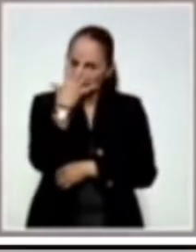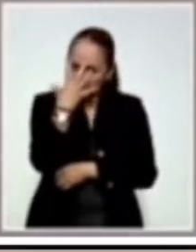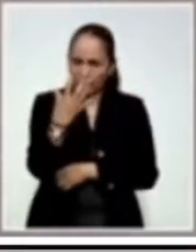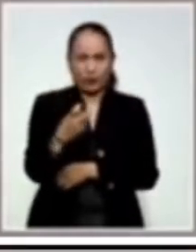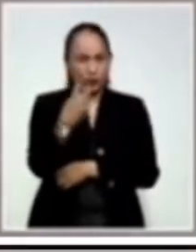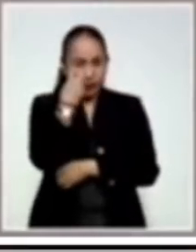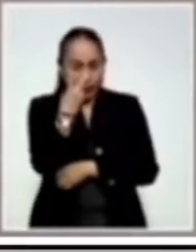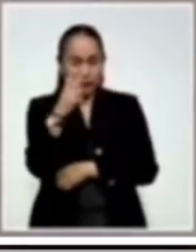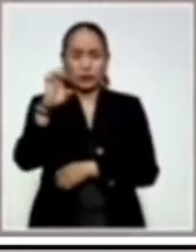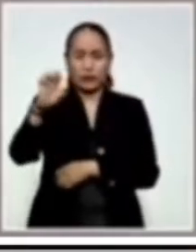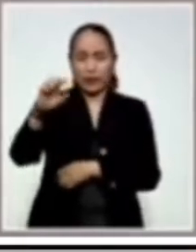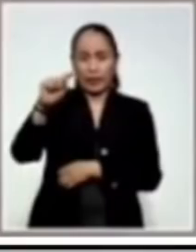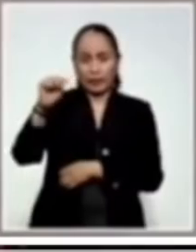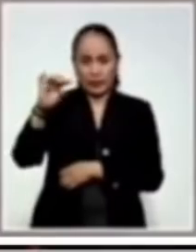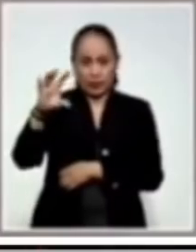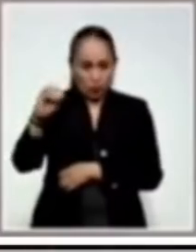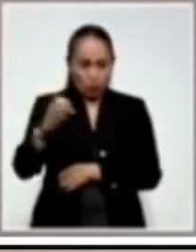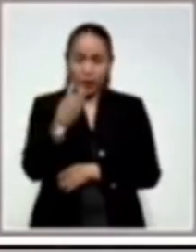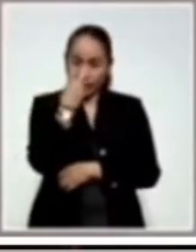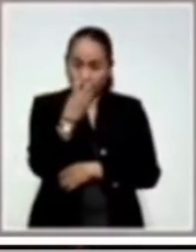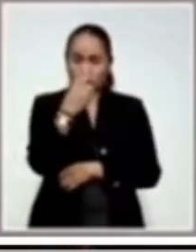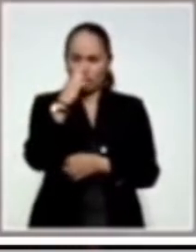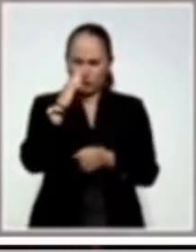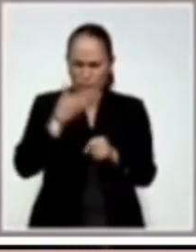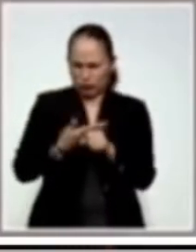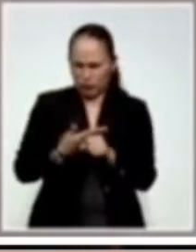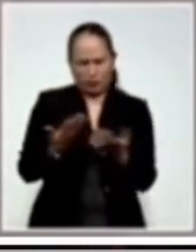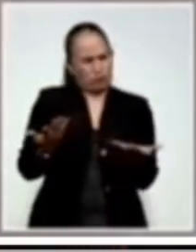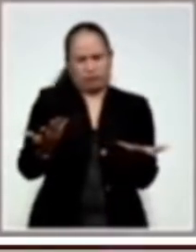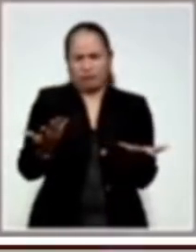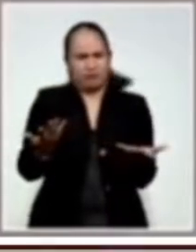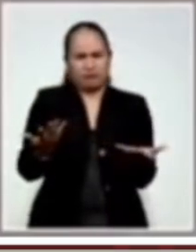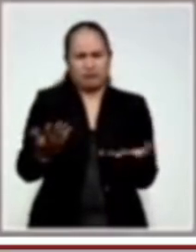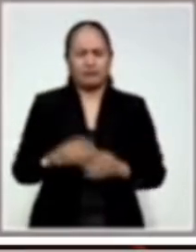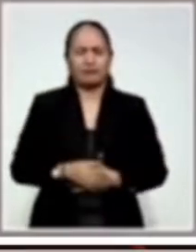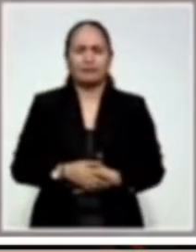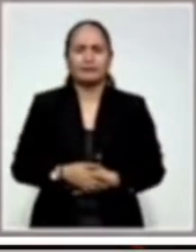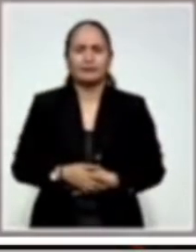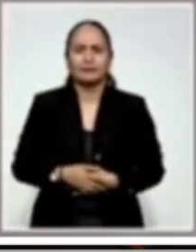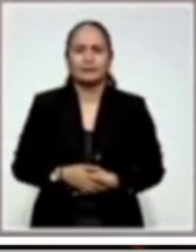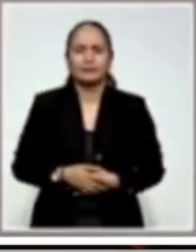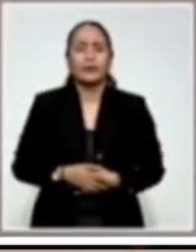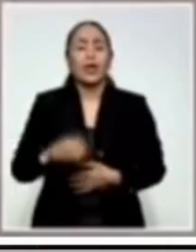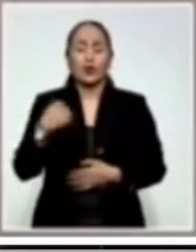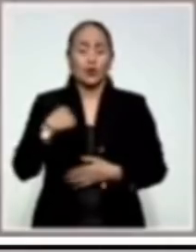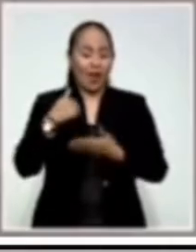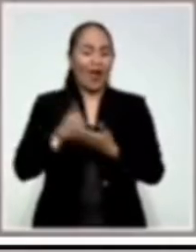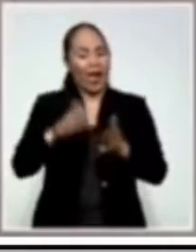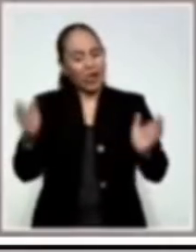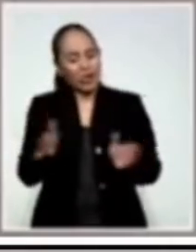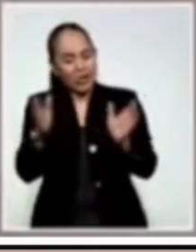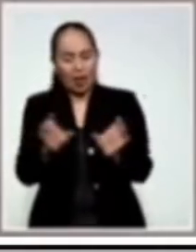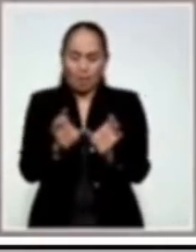ético, que eso no es responsable. Y lejos de coadyuvar yo a la polarización. Yo siempre he